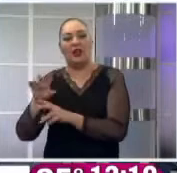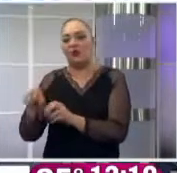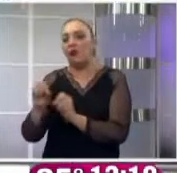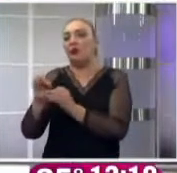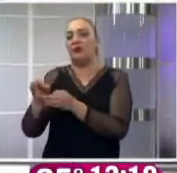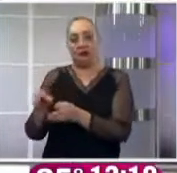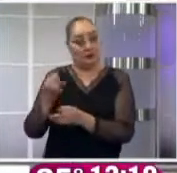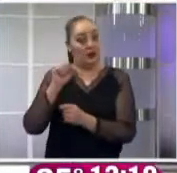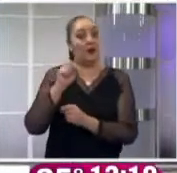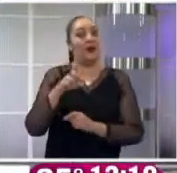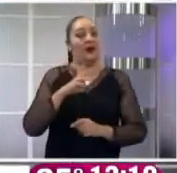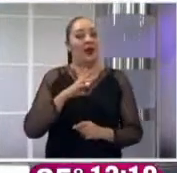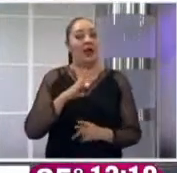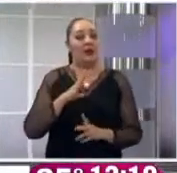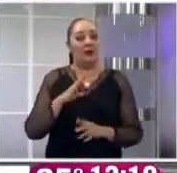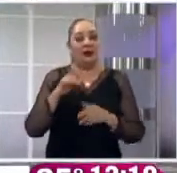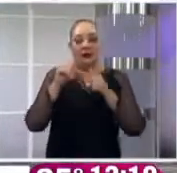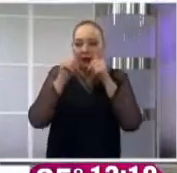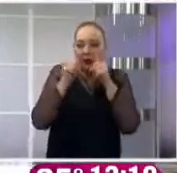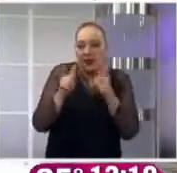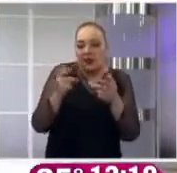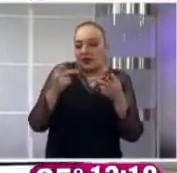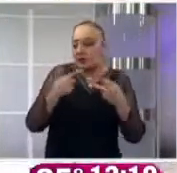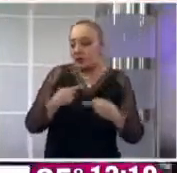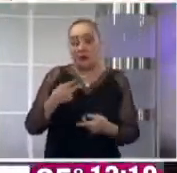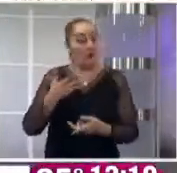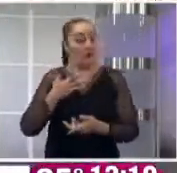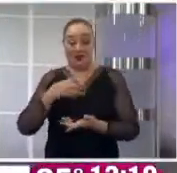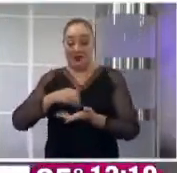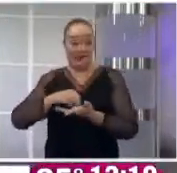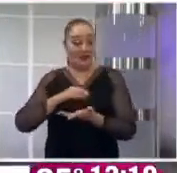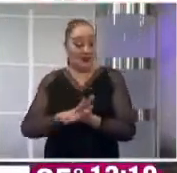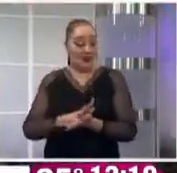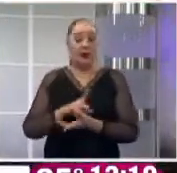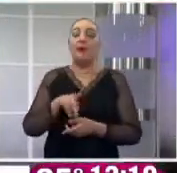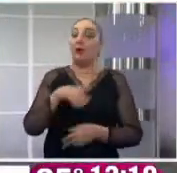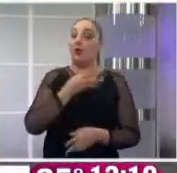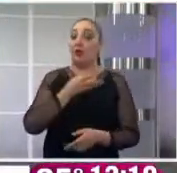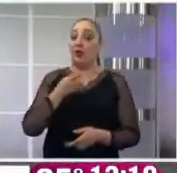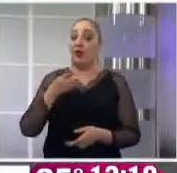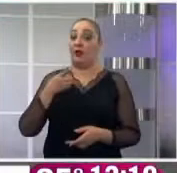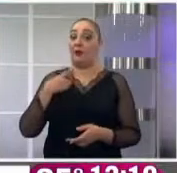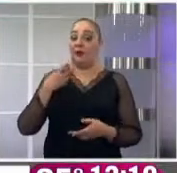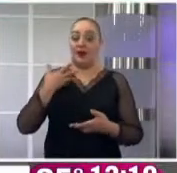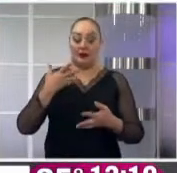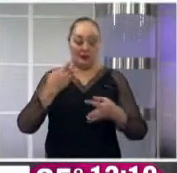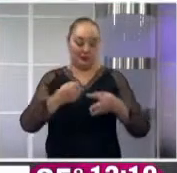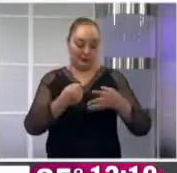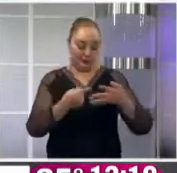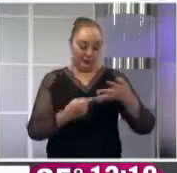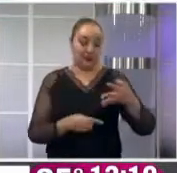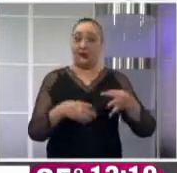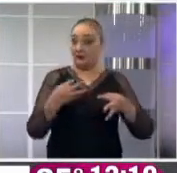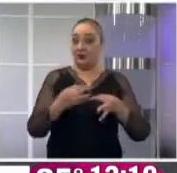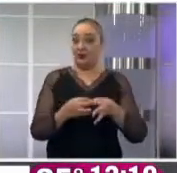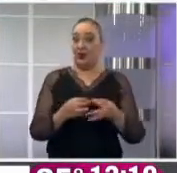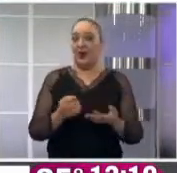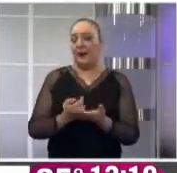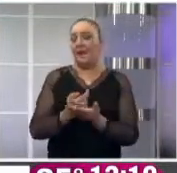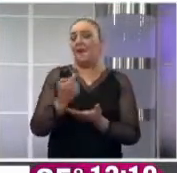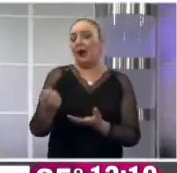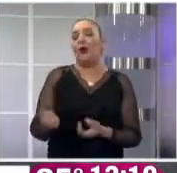obstante también serán atendidas quienes no tengan cita pero que cumplan con los requisitos el pago es de 2 mil 500